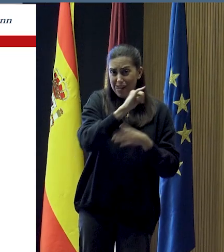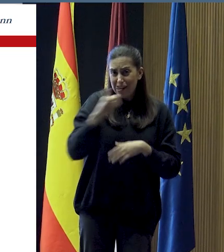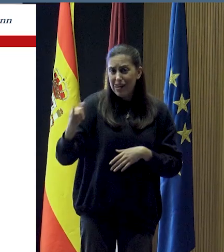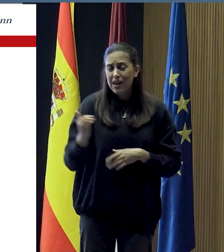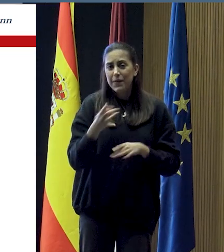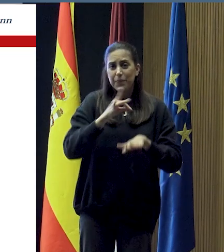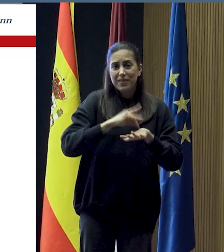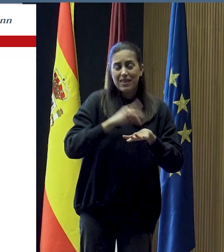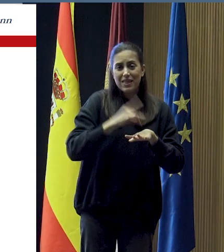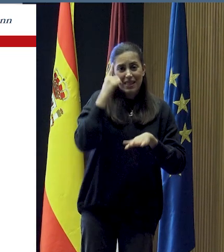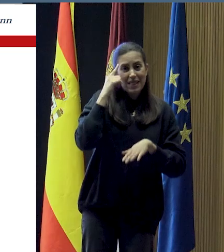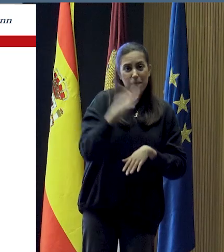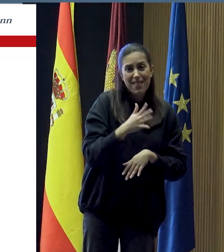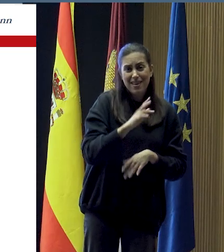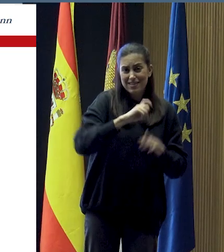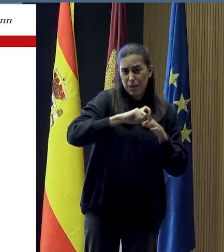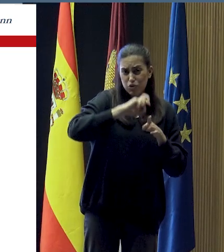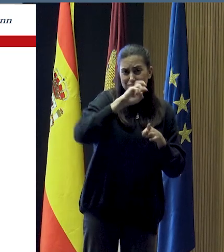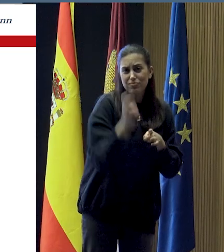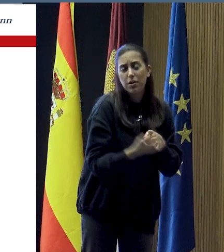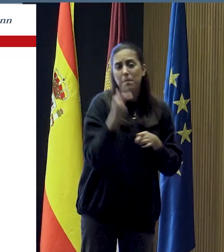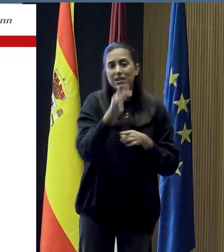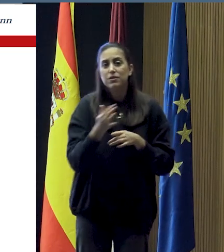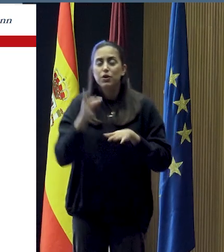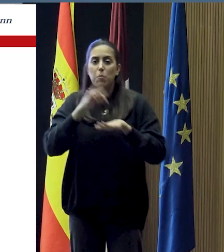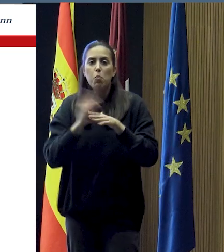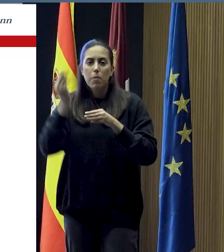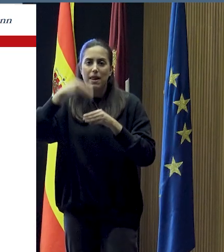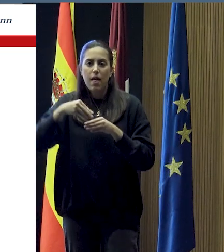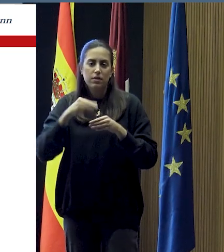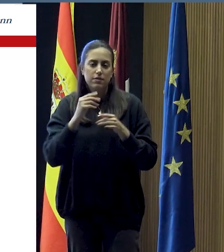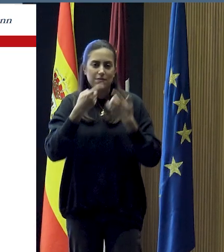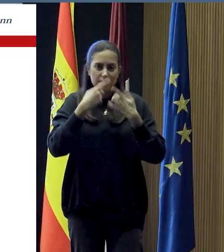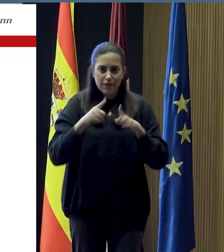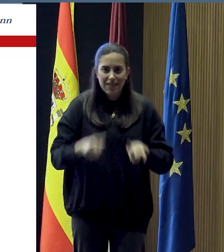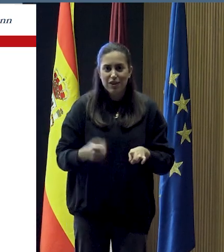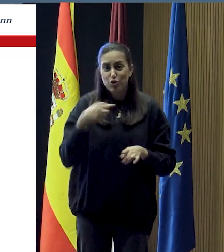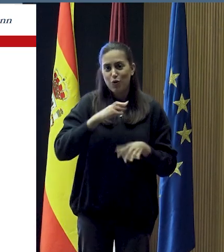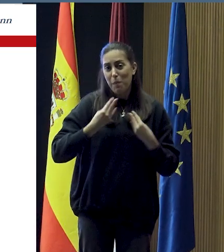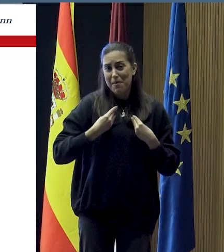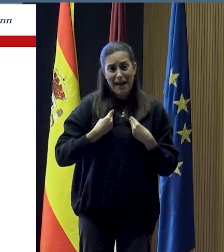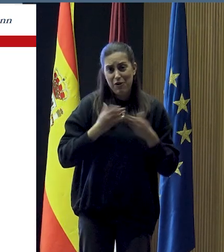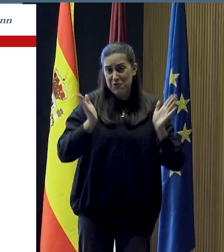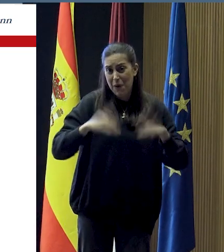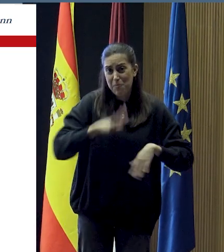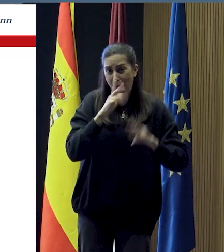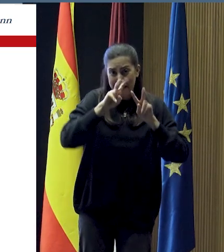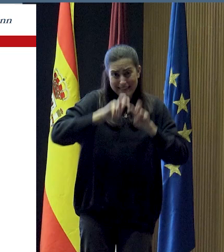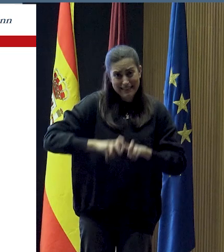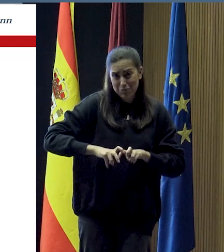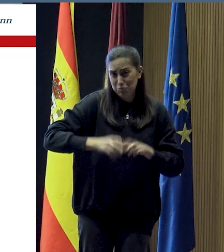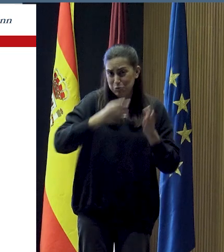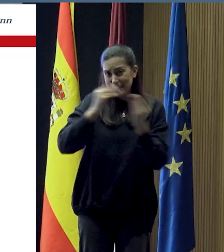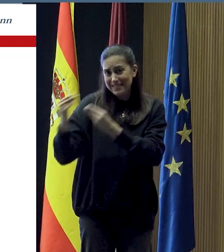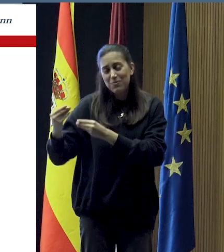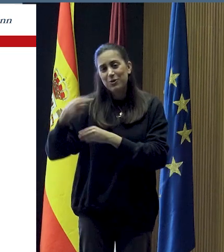tipos de demencias y con distintas copatologías, comorbilidades. Con lo cual nos falta vida para analizarlo, pero ahí estamos